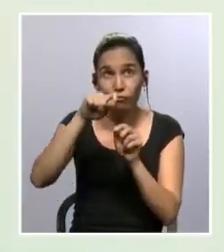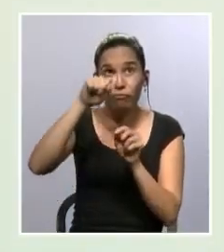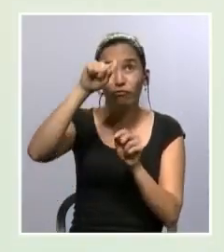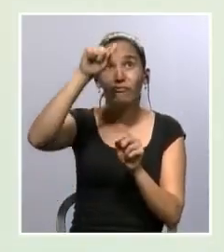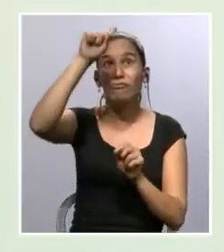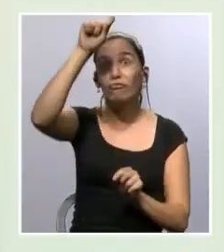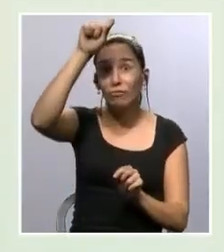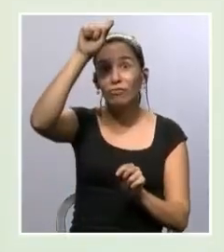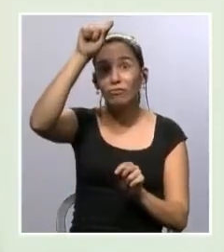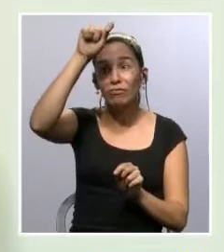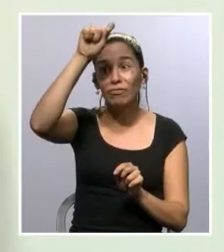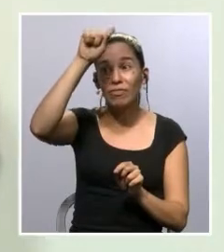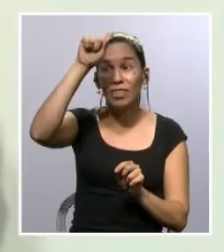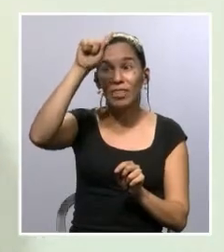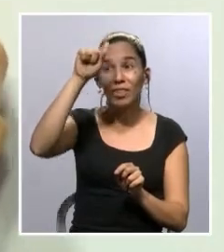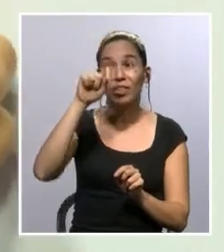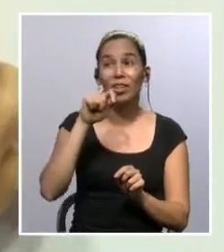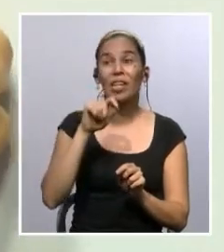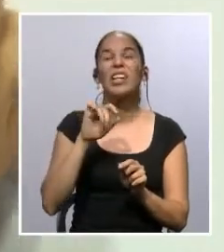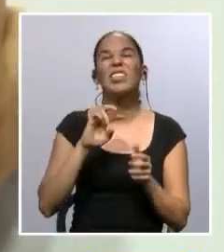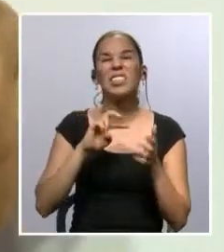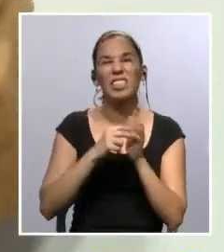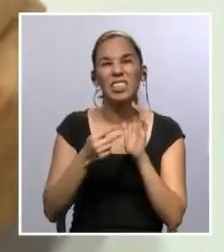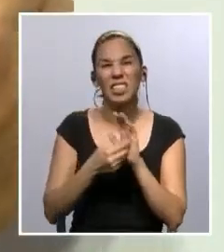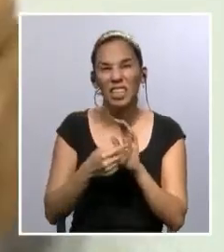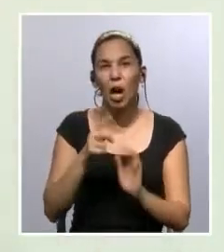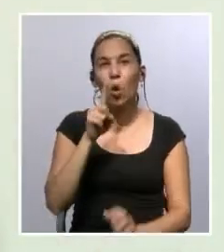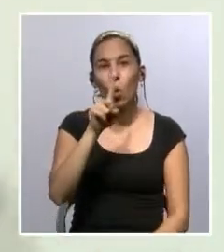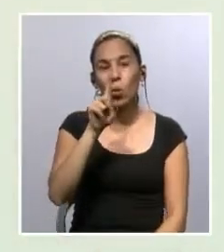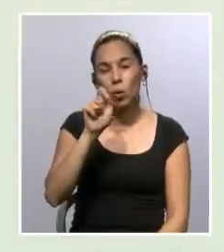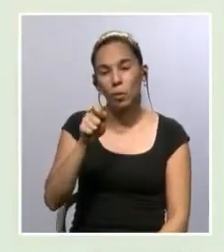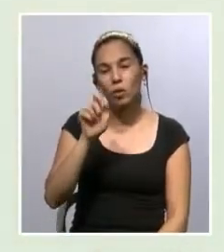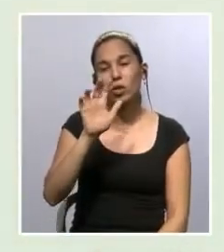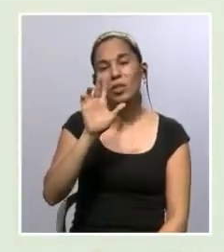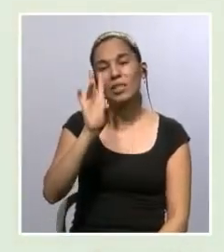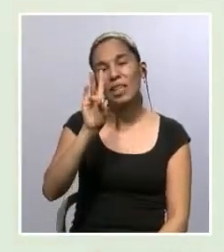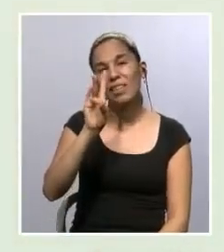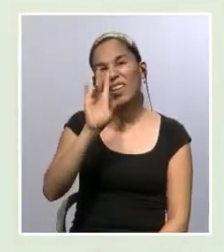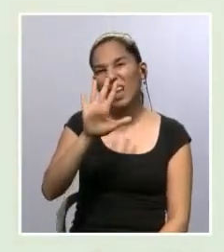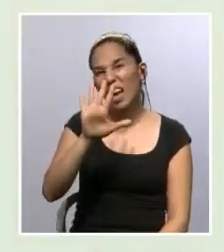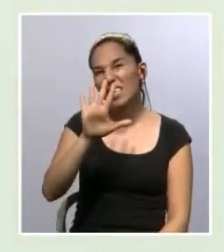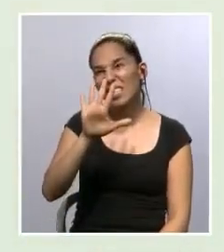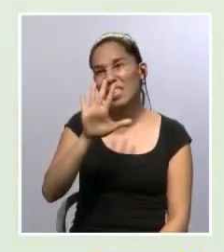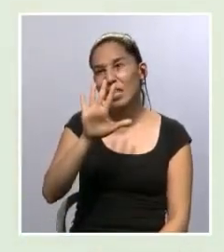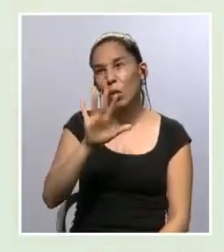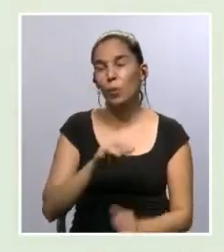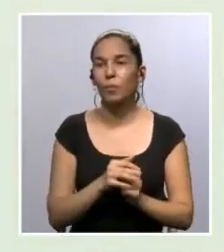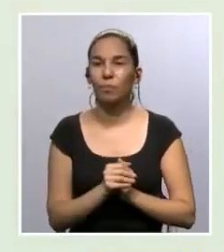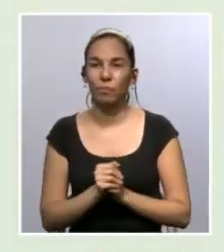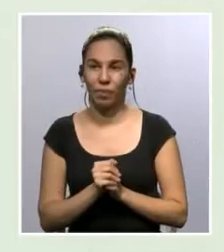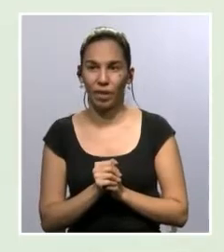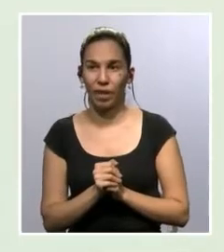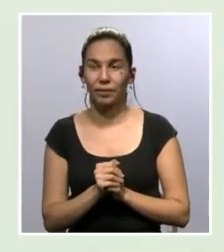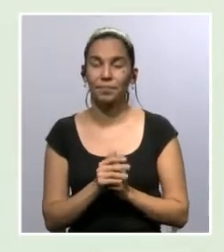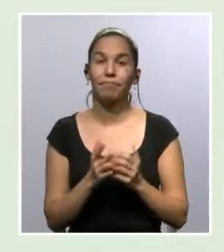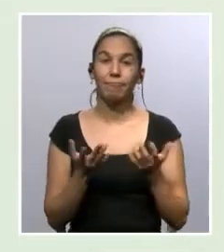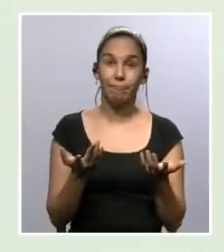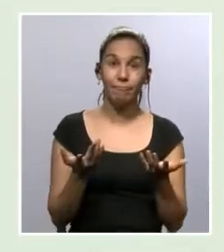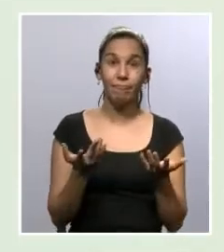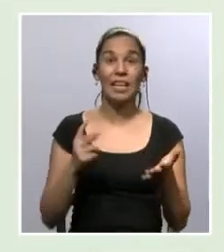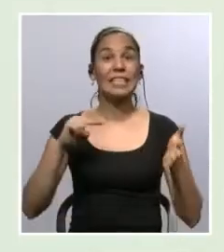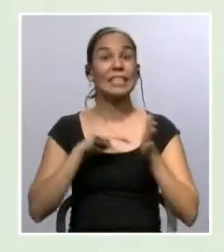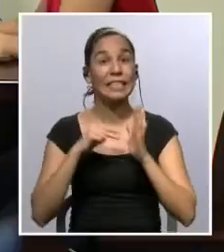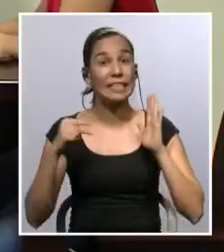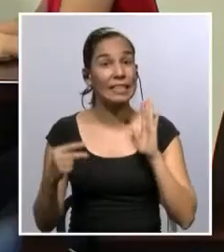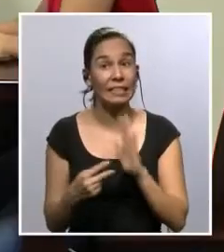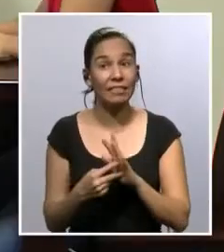tiene una estatura de 1,75 metros, digamos como Superman fuera acá, entonces,